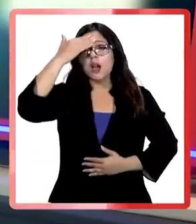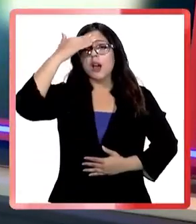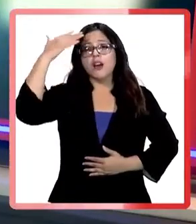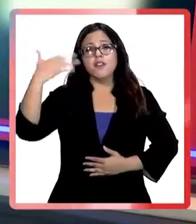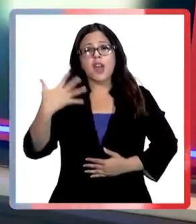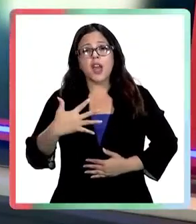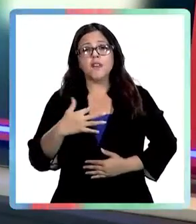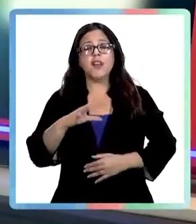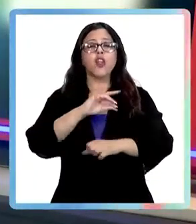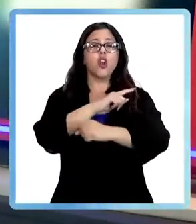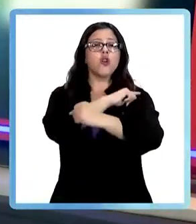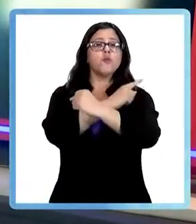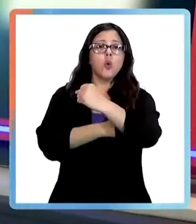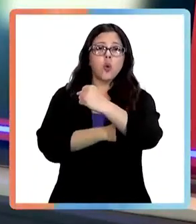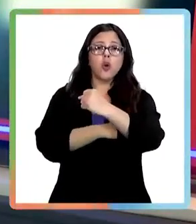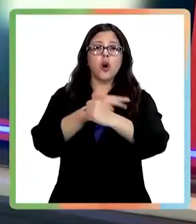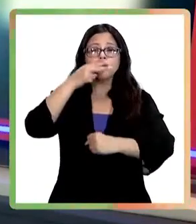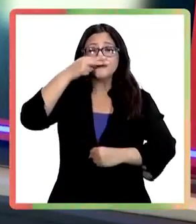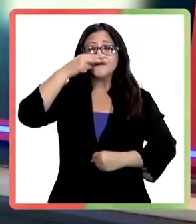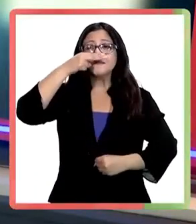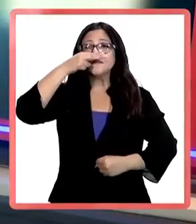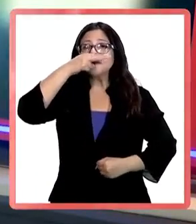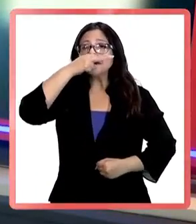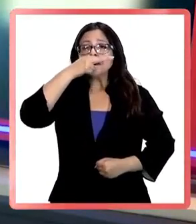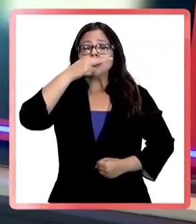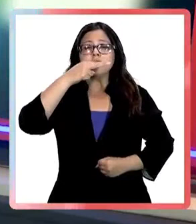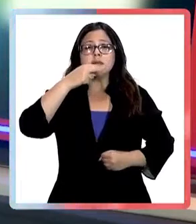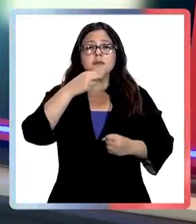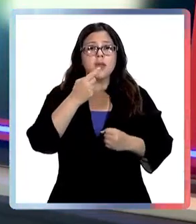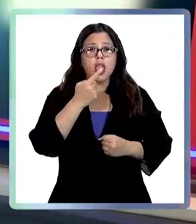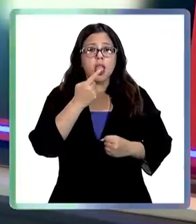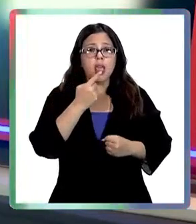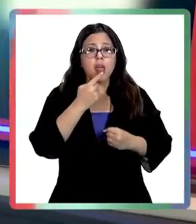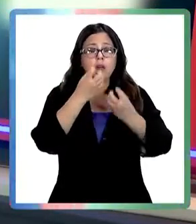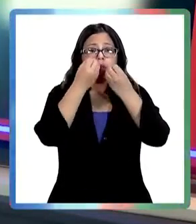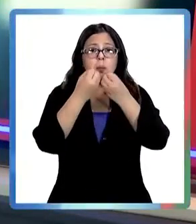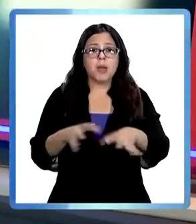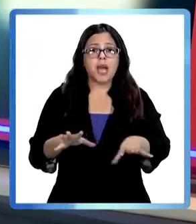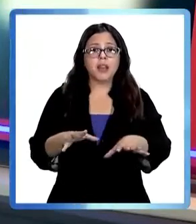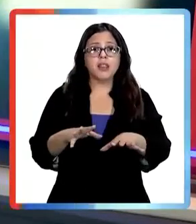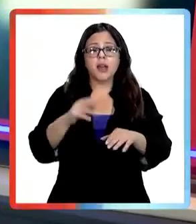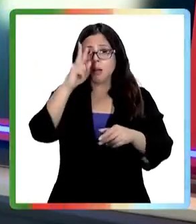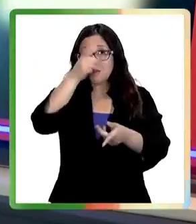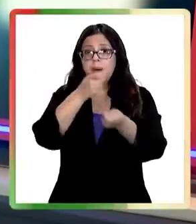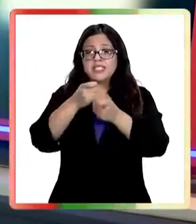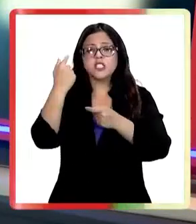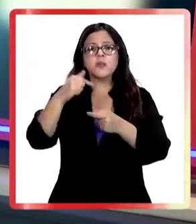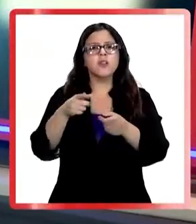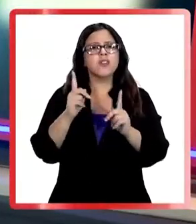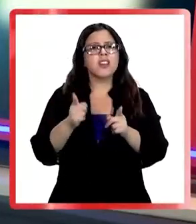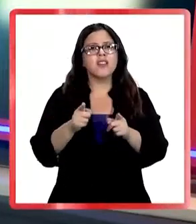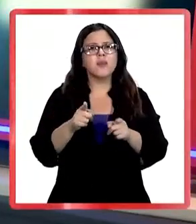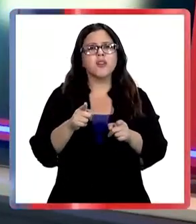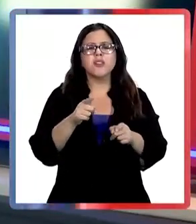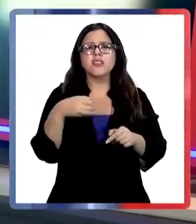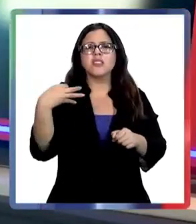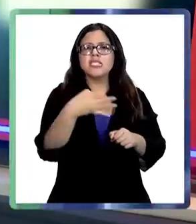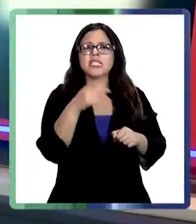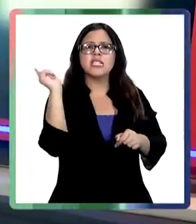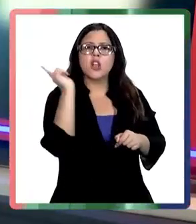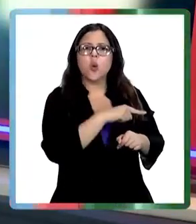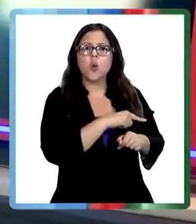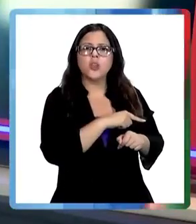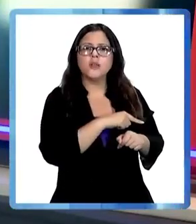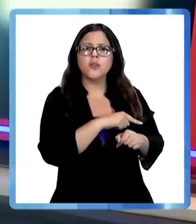muscular, la pérdida del olfato o el gusto, muy similares al resto de las otras variantes. Pero, ¿qué deberíamos decir de lo último,